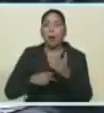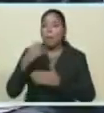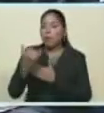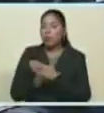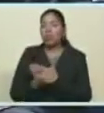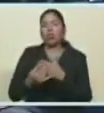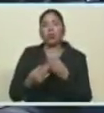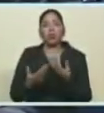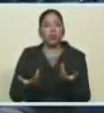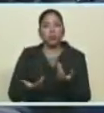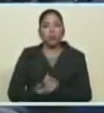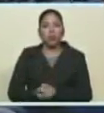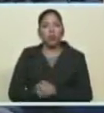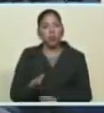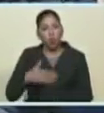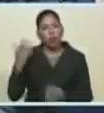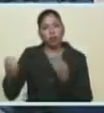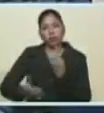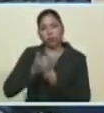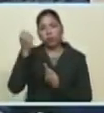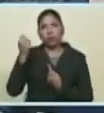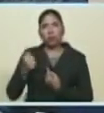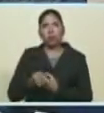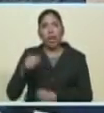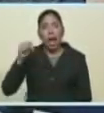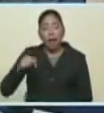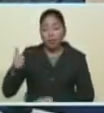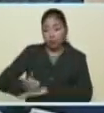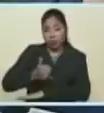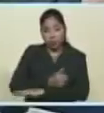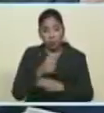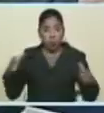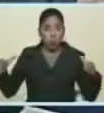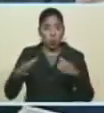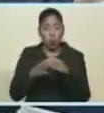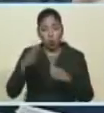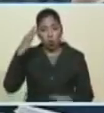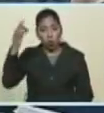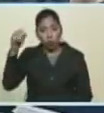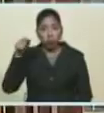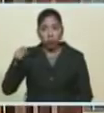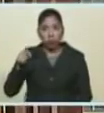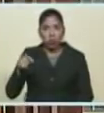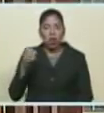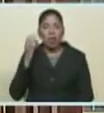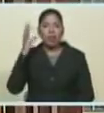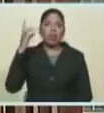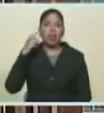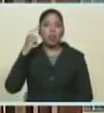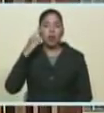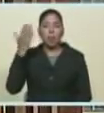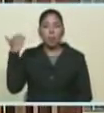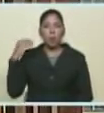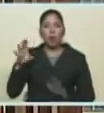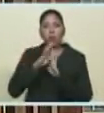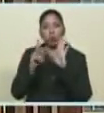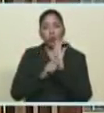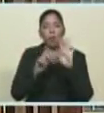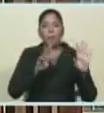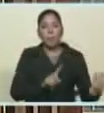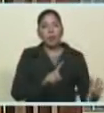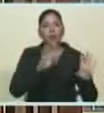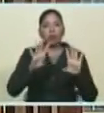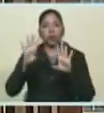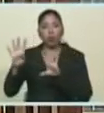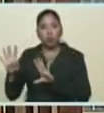verdaderamente se puedan desarrollar. El Consejo Federal de Gobierno, que es creación de la Constitución del 99, nunca existió